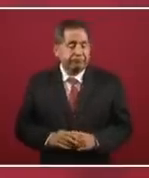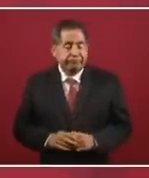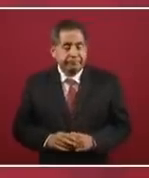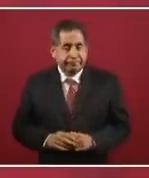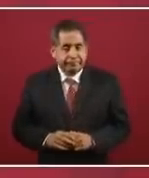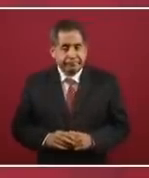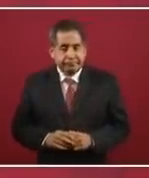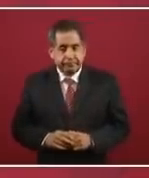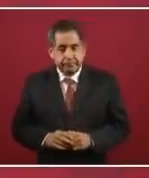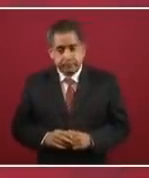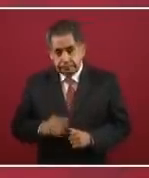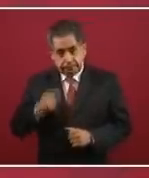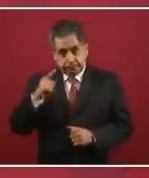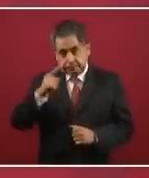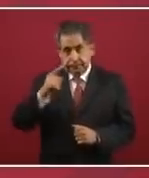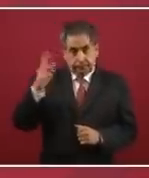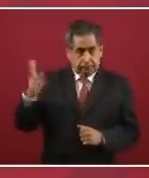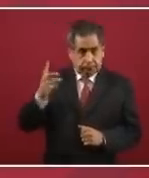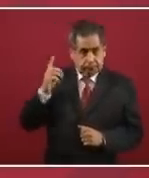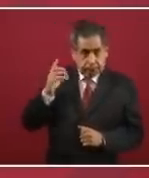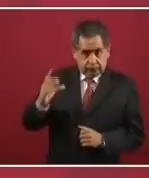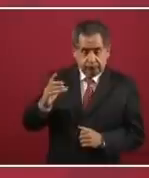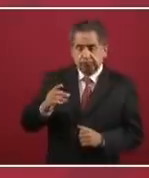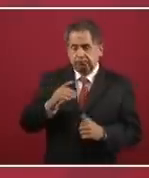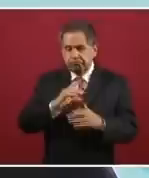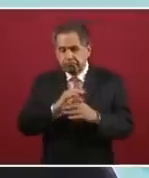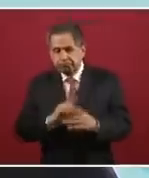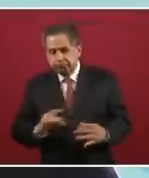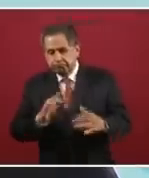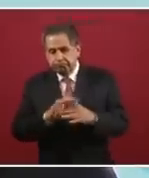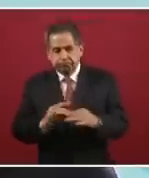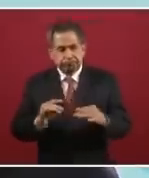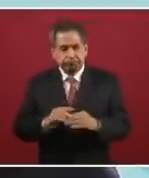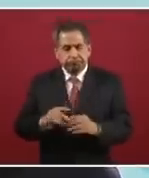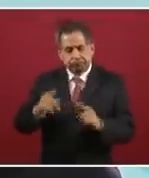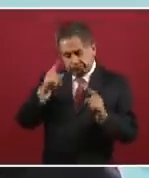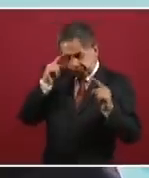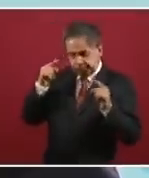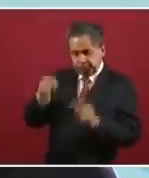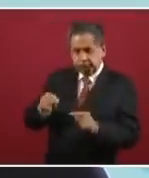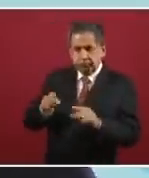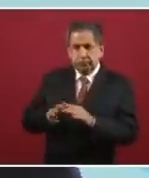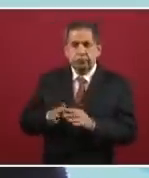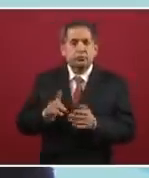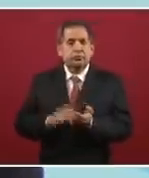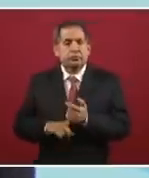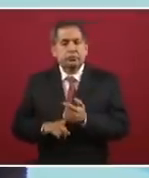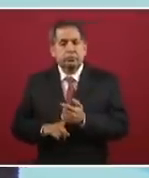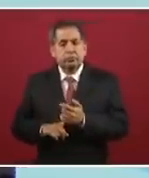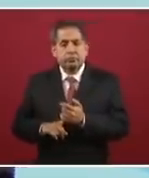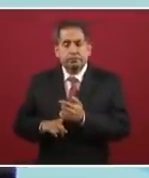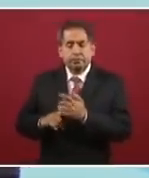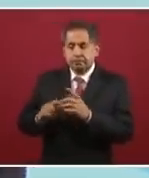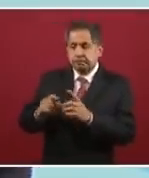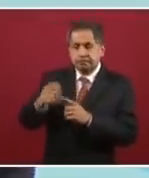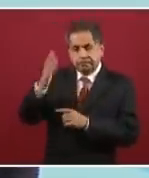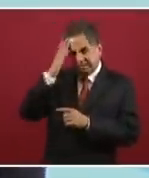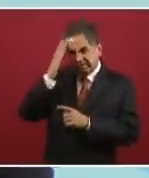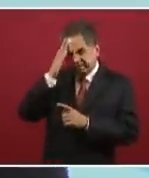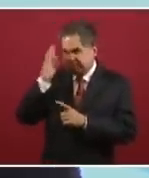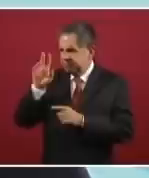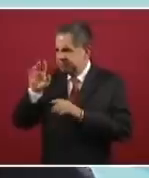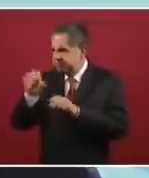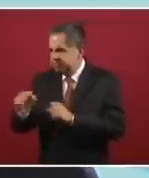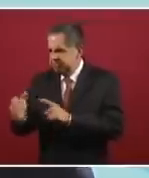Explicamos ahí que la estrategia que estamos llevando a cabo está centrada en el combate a las redes de tráfico de personas, en primer lugar.